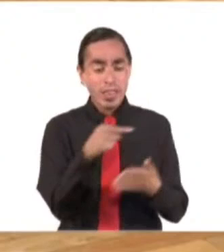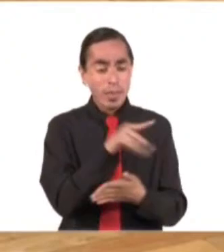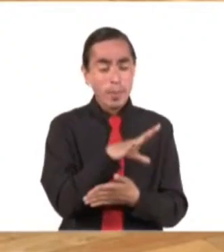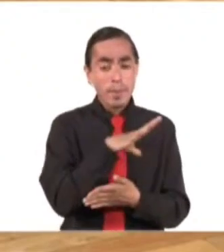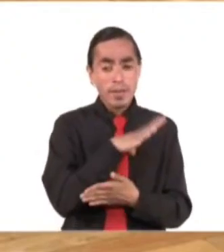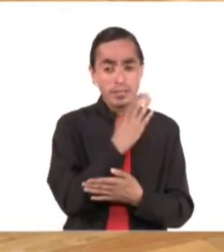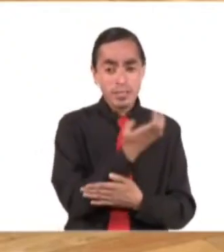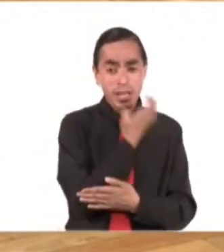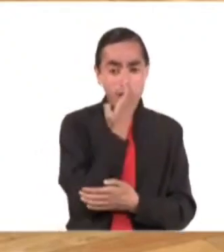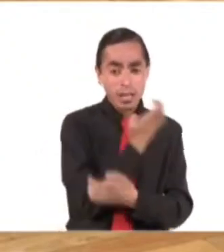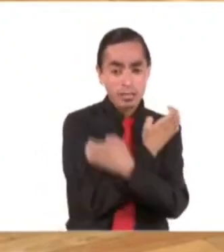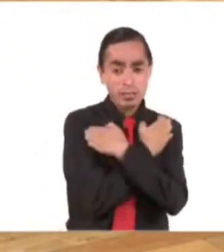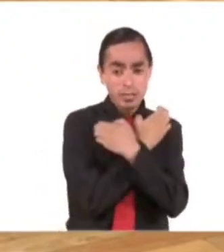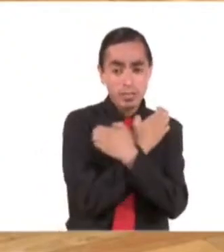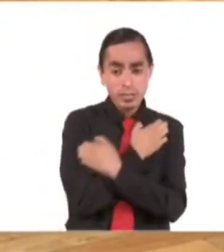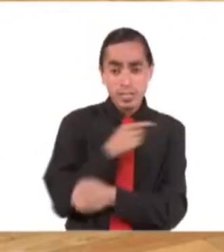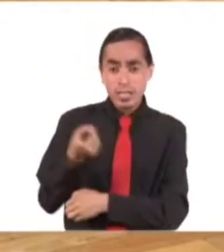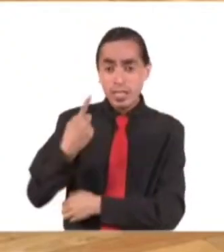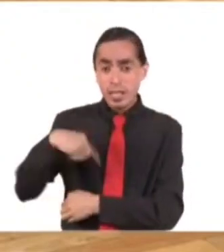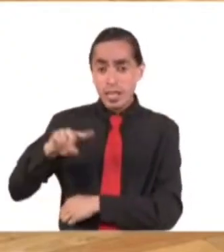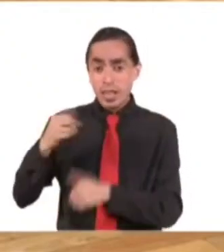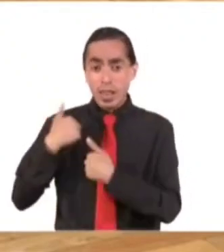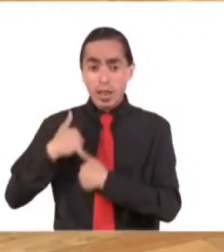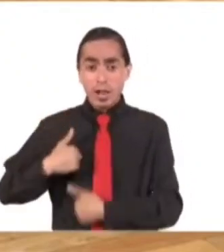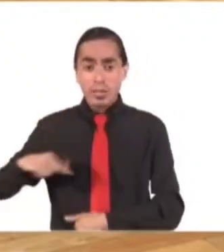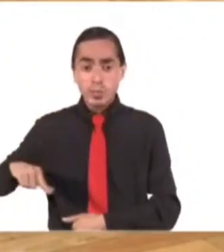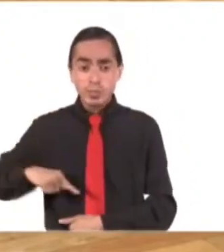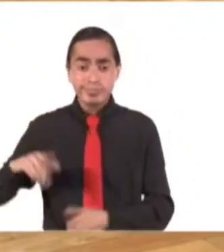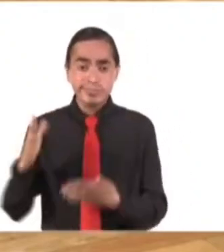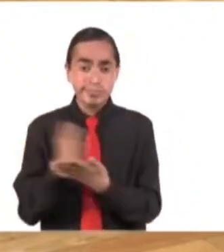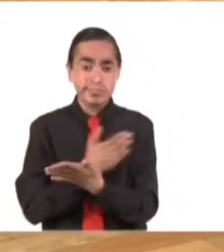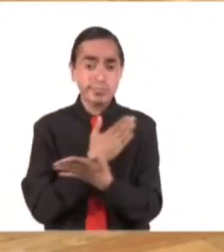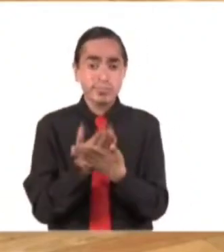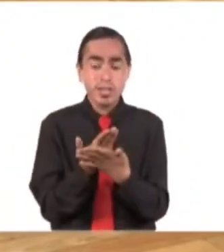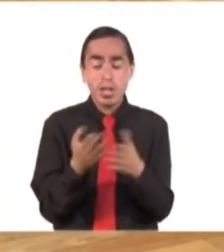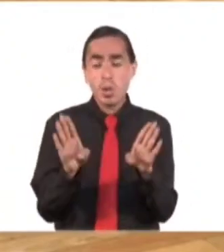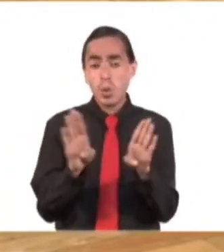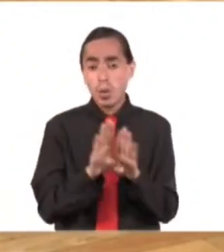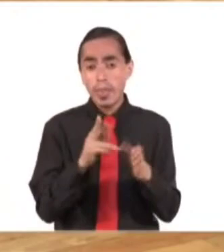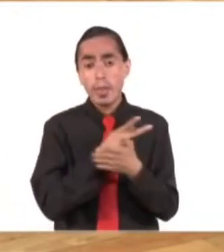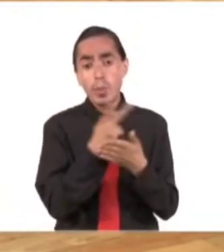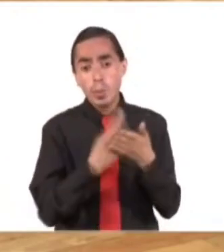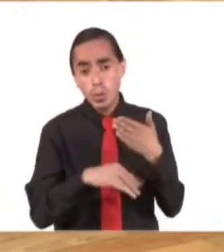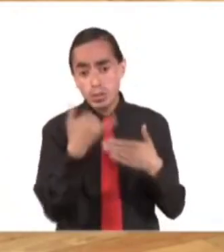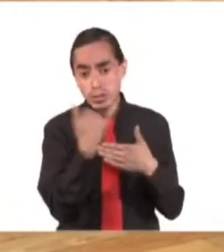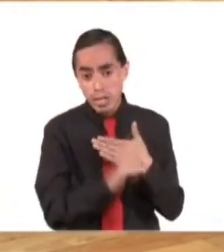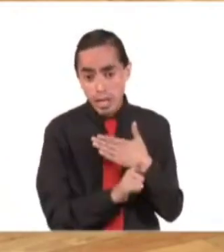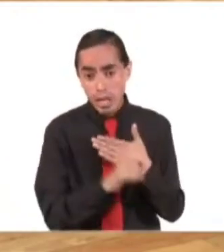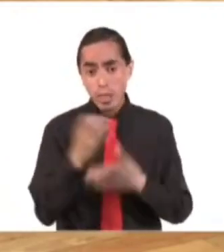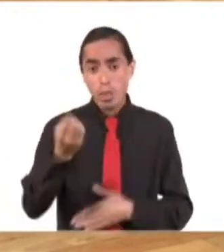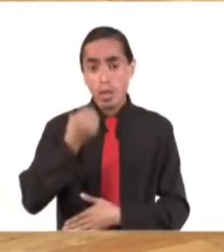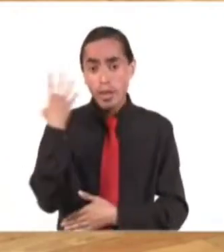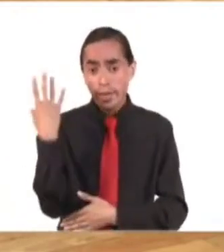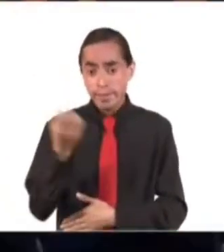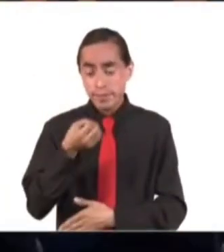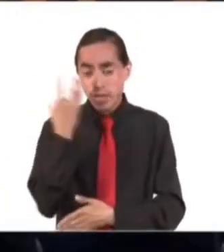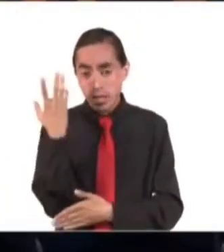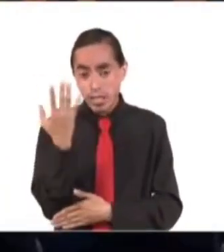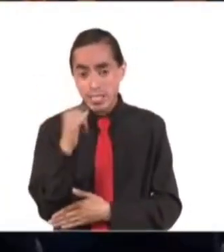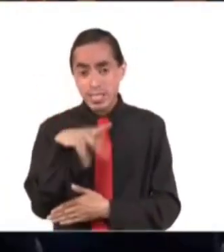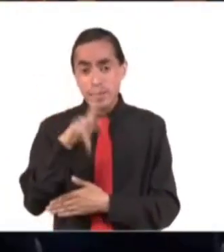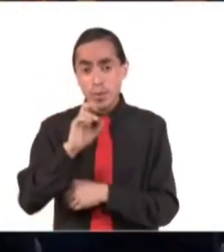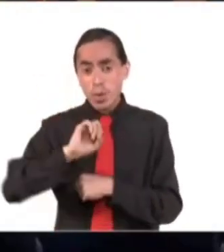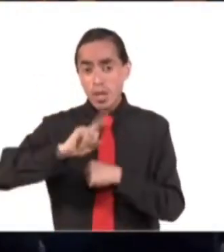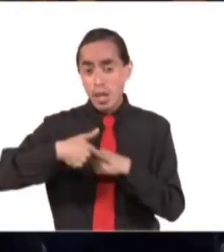público. Y se da a través de proyectos, a través de eventos particulares, pero no de una estructura